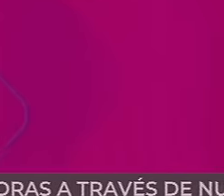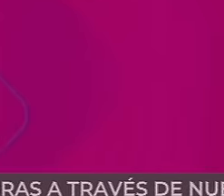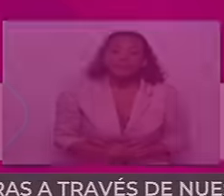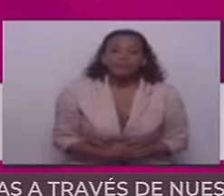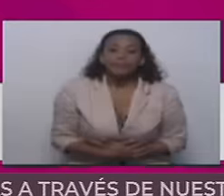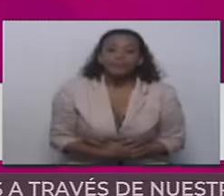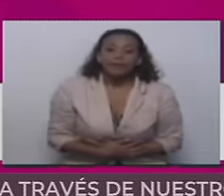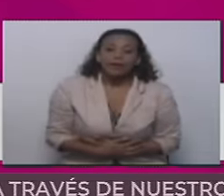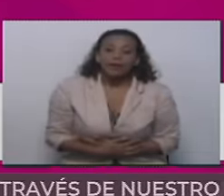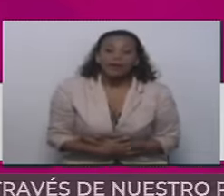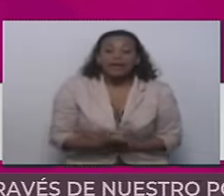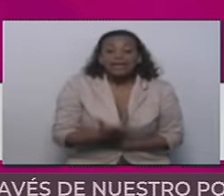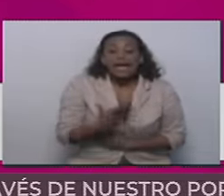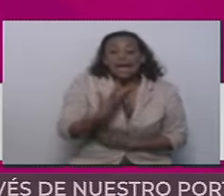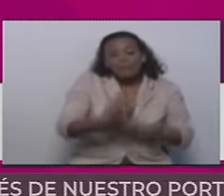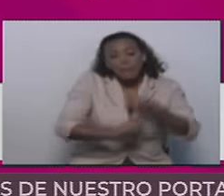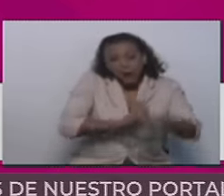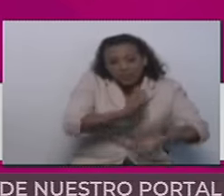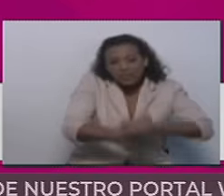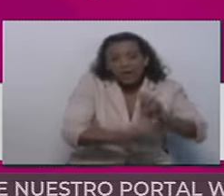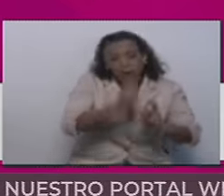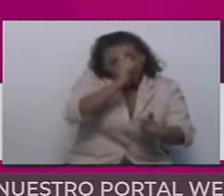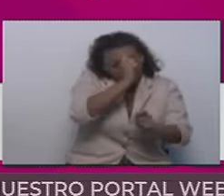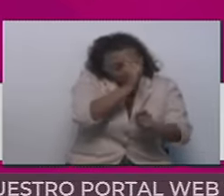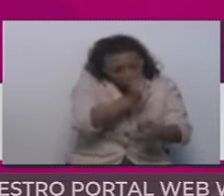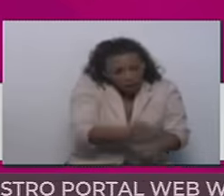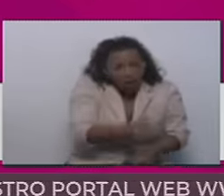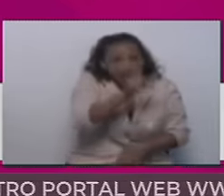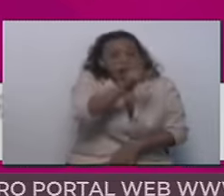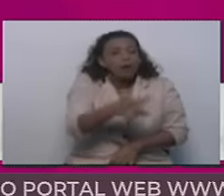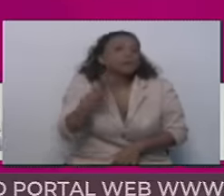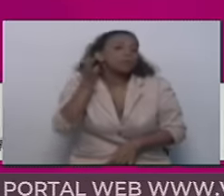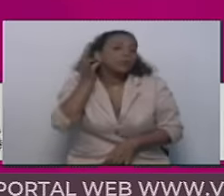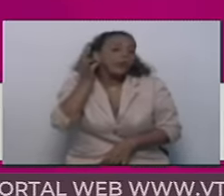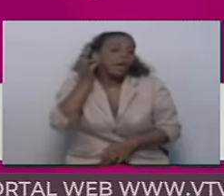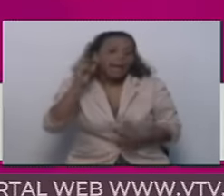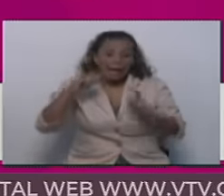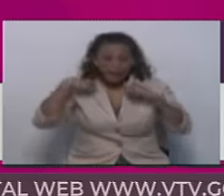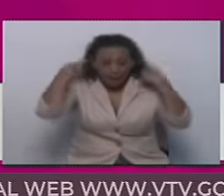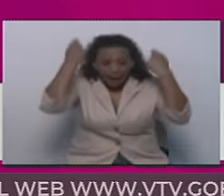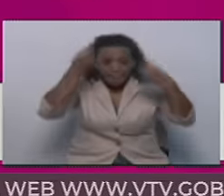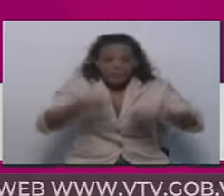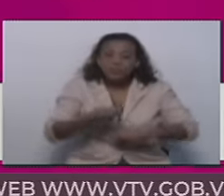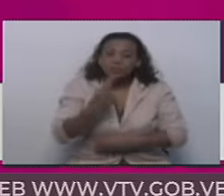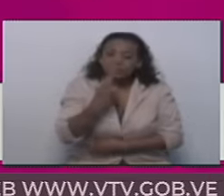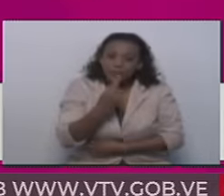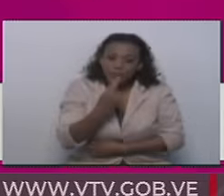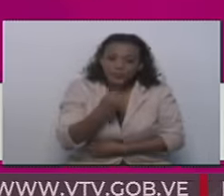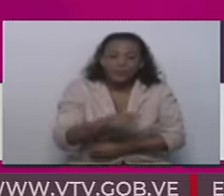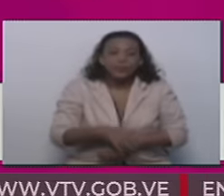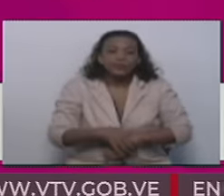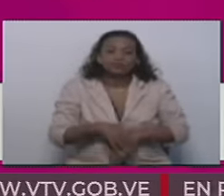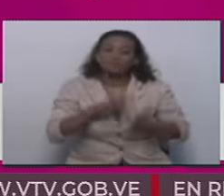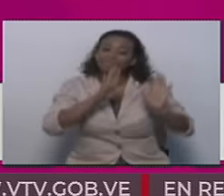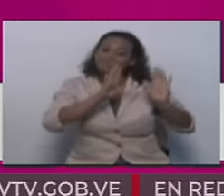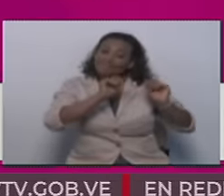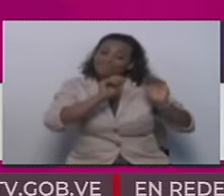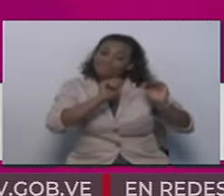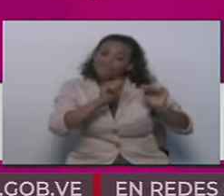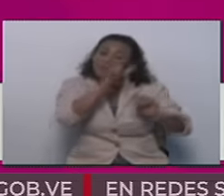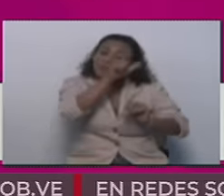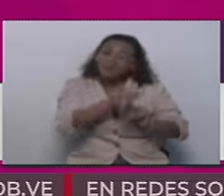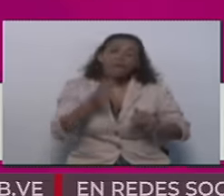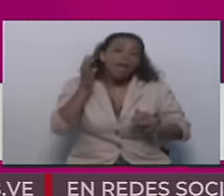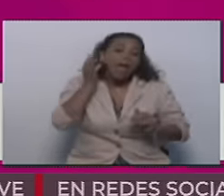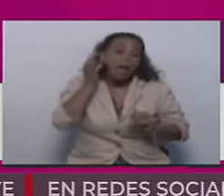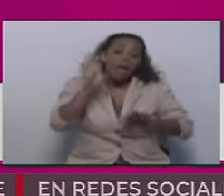enfermó. Ese día comenzó su camino a la despedida. No